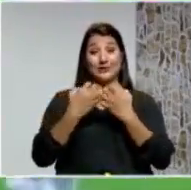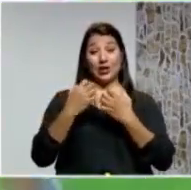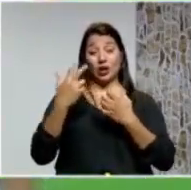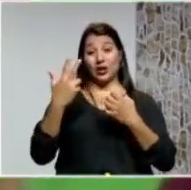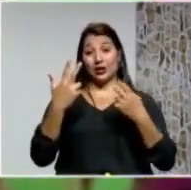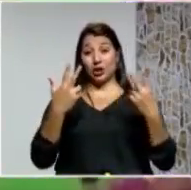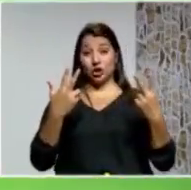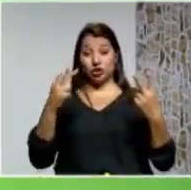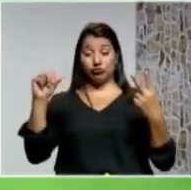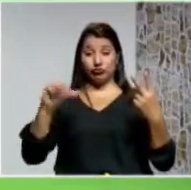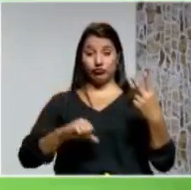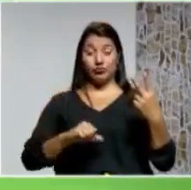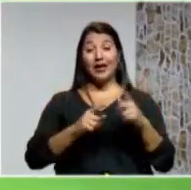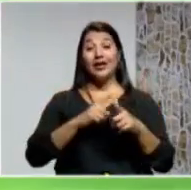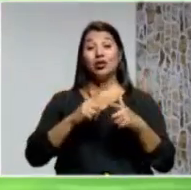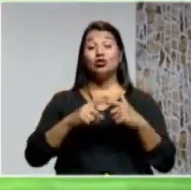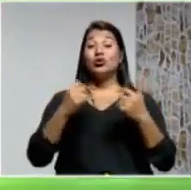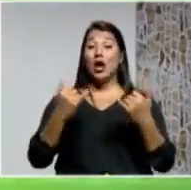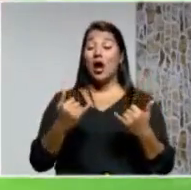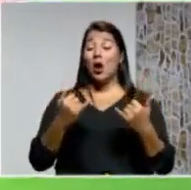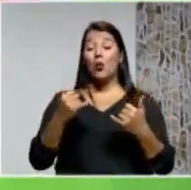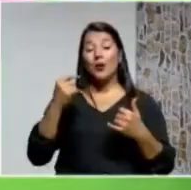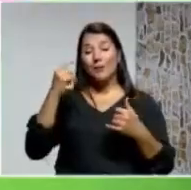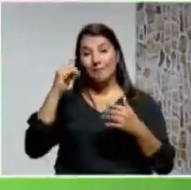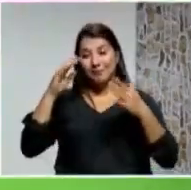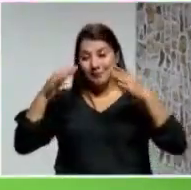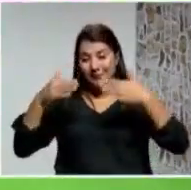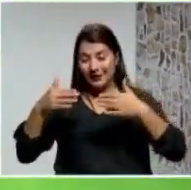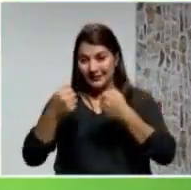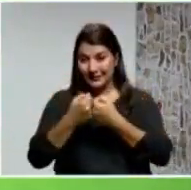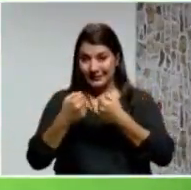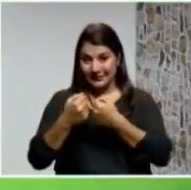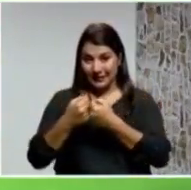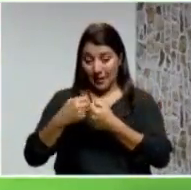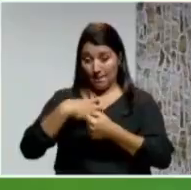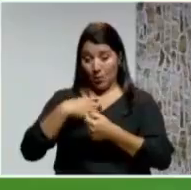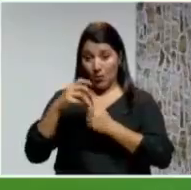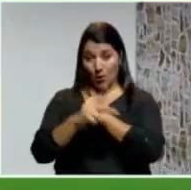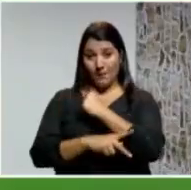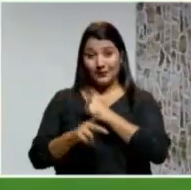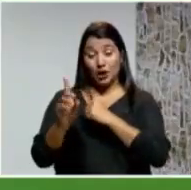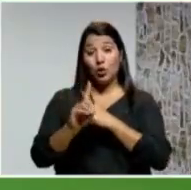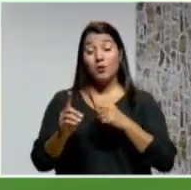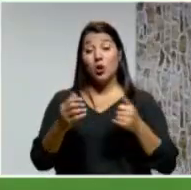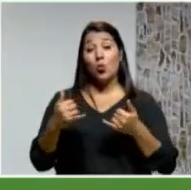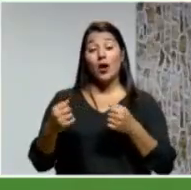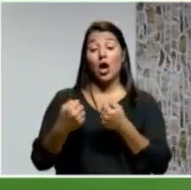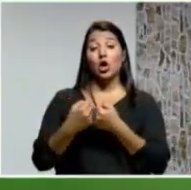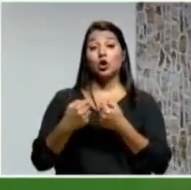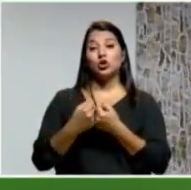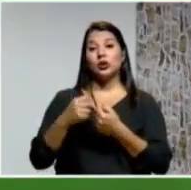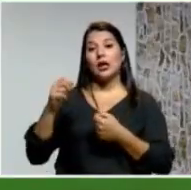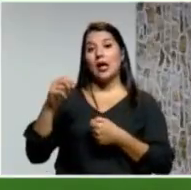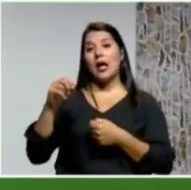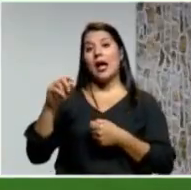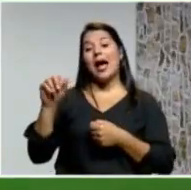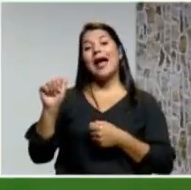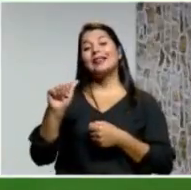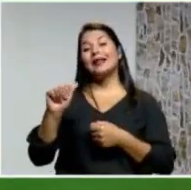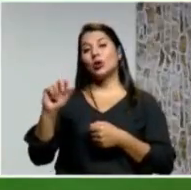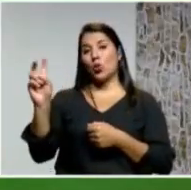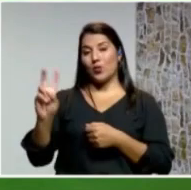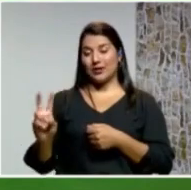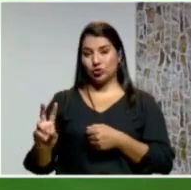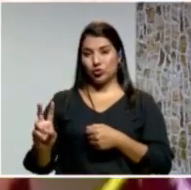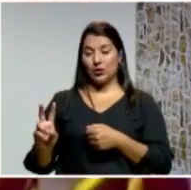panorama, Mineros de Guayana se enfoca en la liga local y el domingo recibirán al Atlético Venezuela. Una parte de la delegación